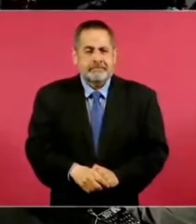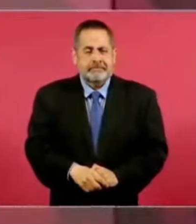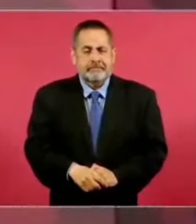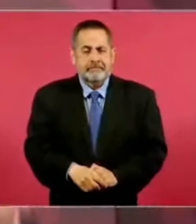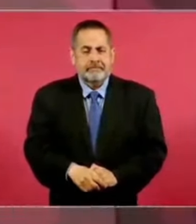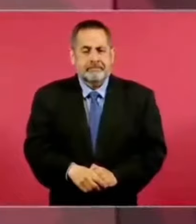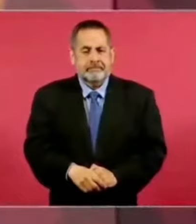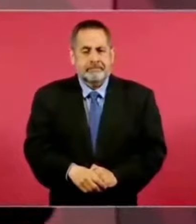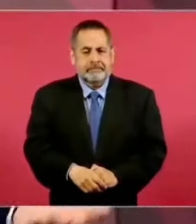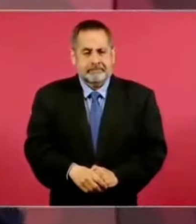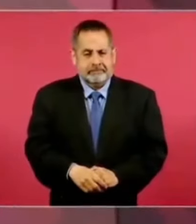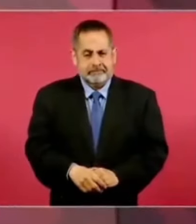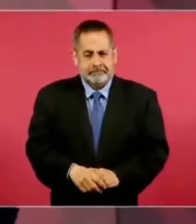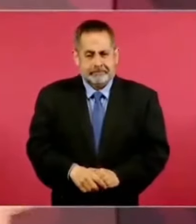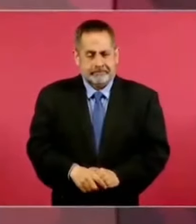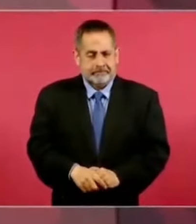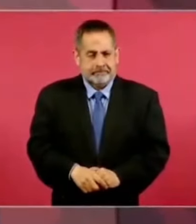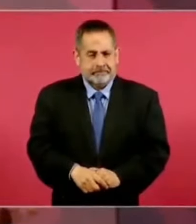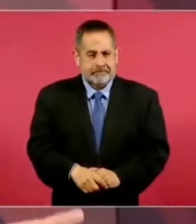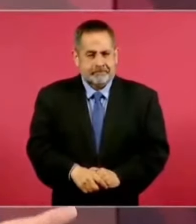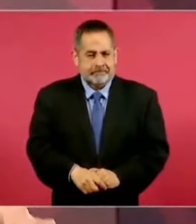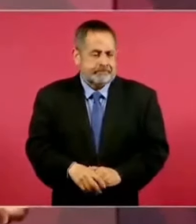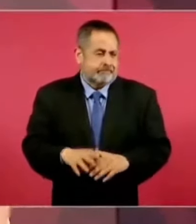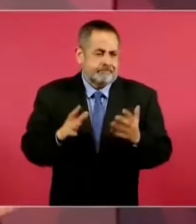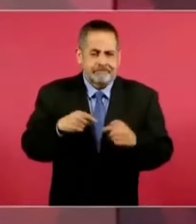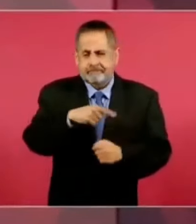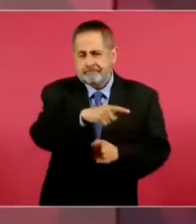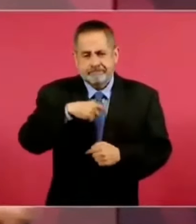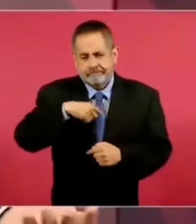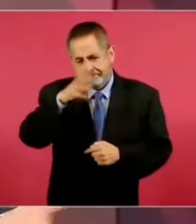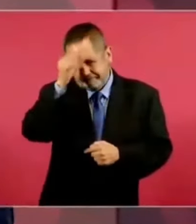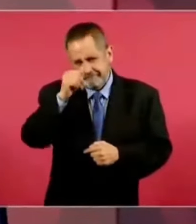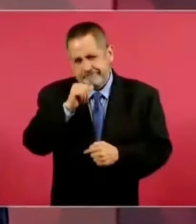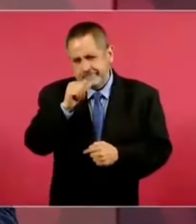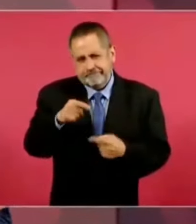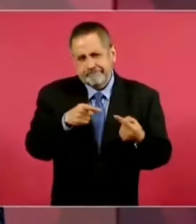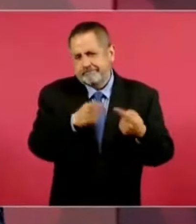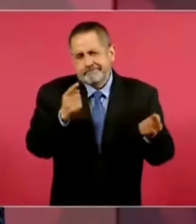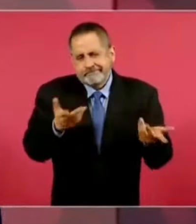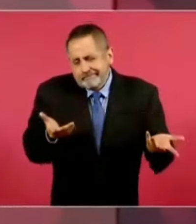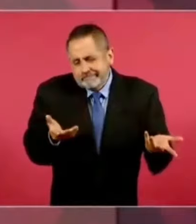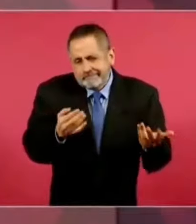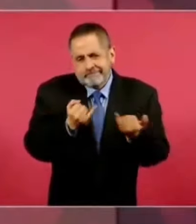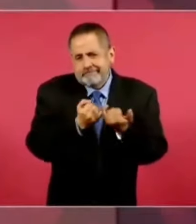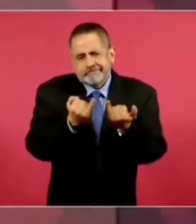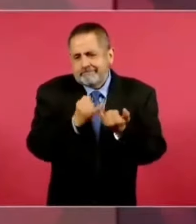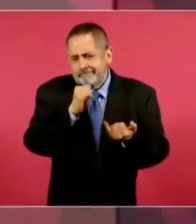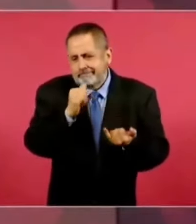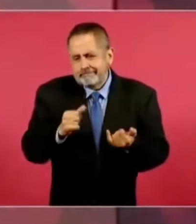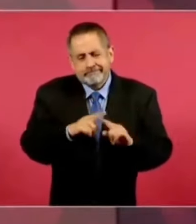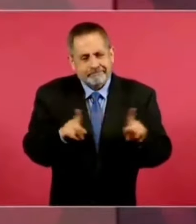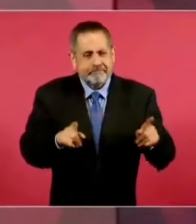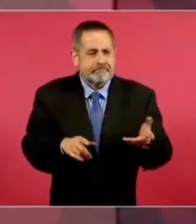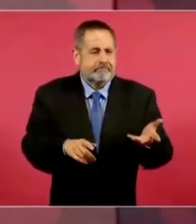es que no coincidimos porque, por ejemplo,